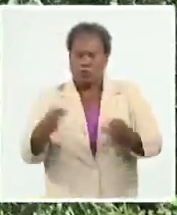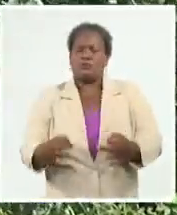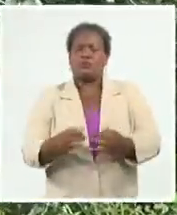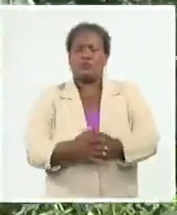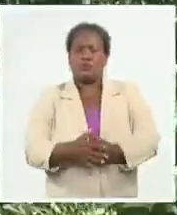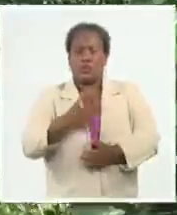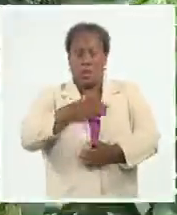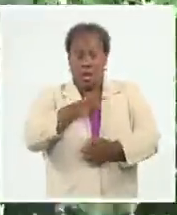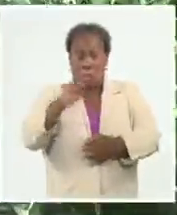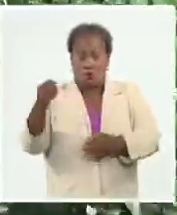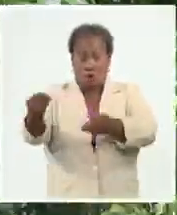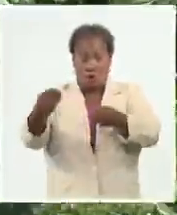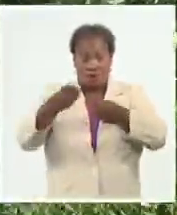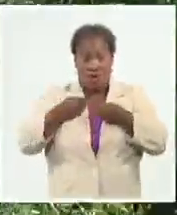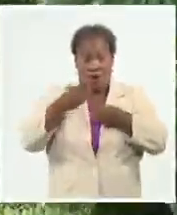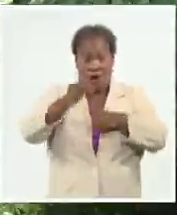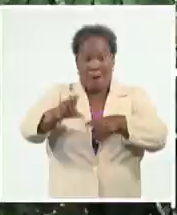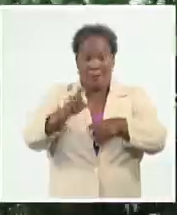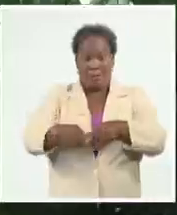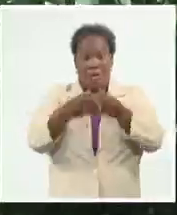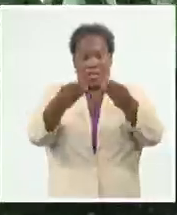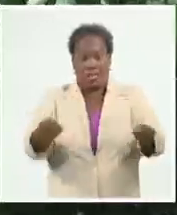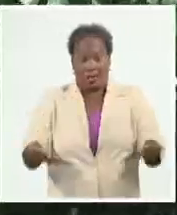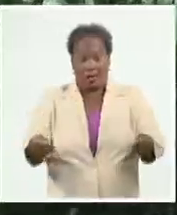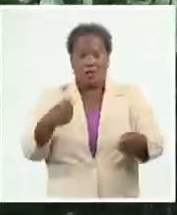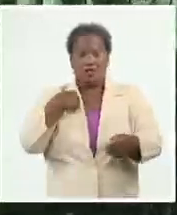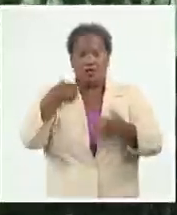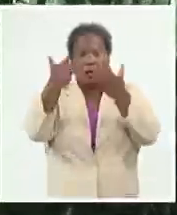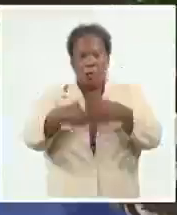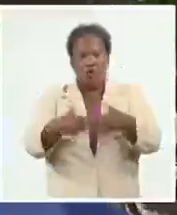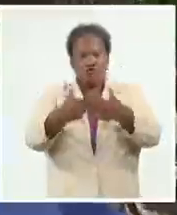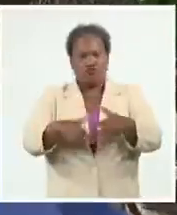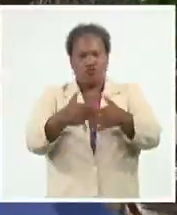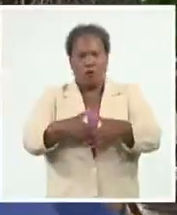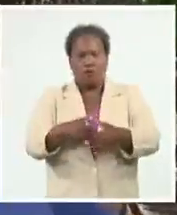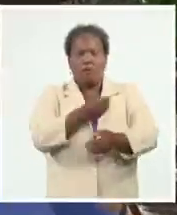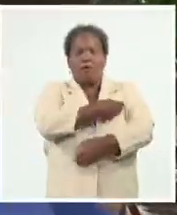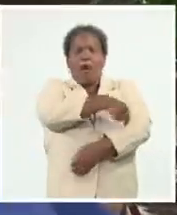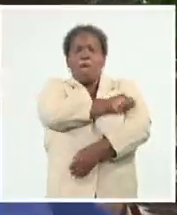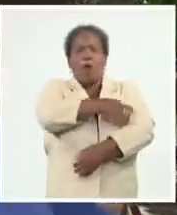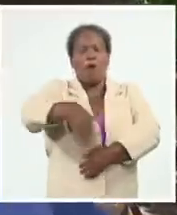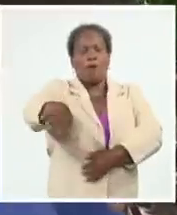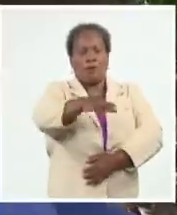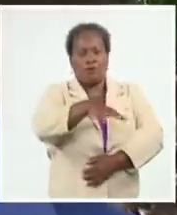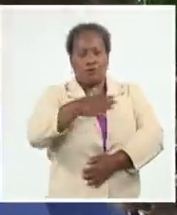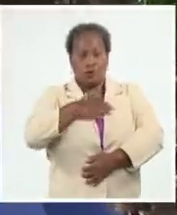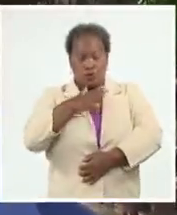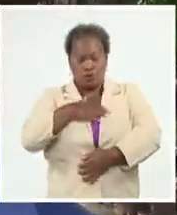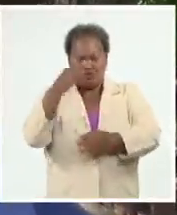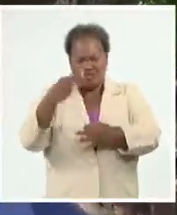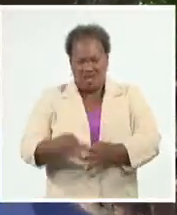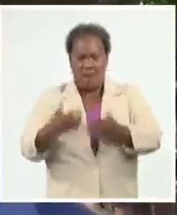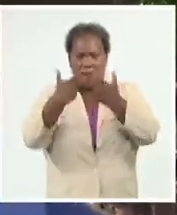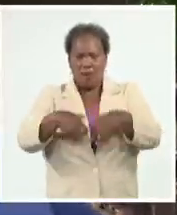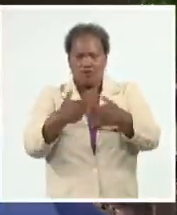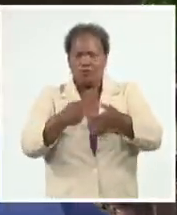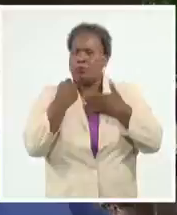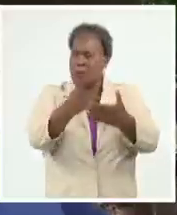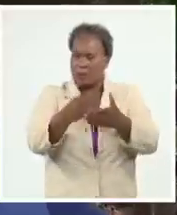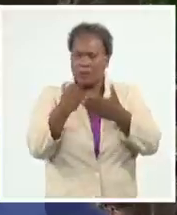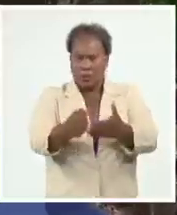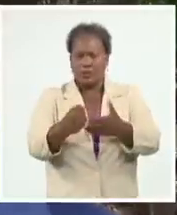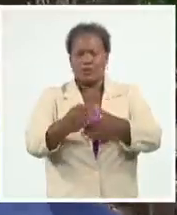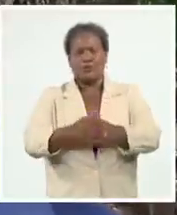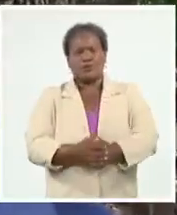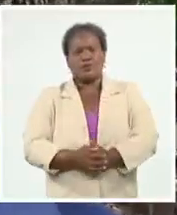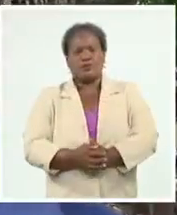revolución me dio la tierra a nosotros los campesinados. Para nosotros echarla a producir para el pueblo. Nosotros los campesinos apoyando, produciendo, para